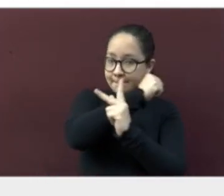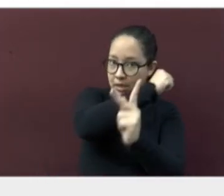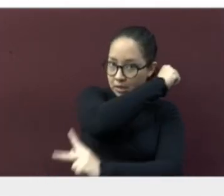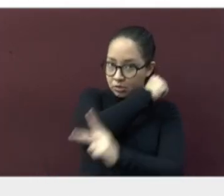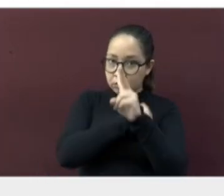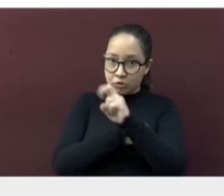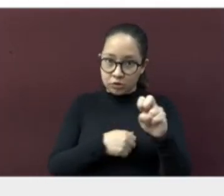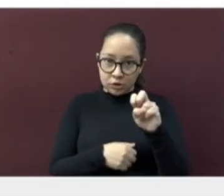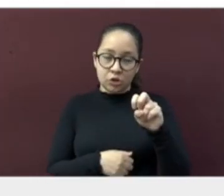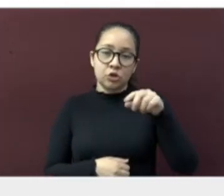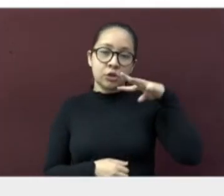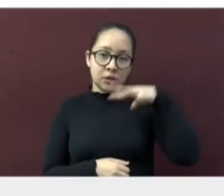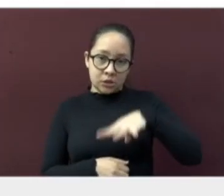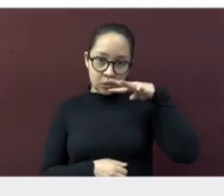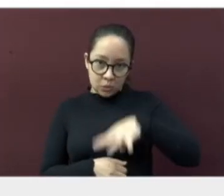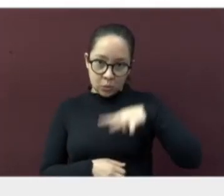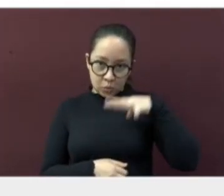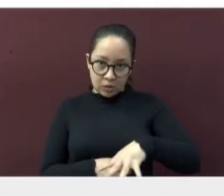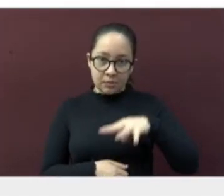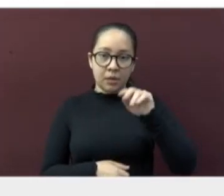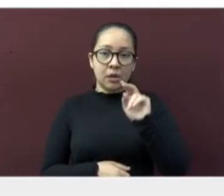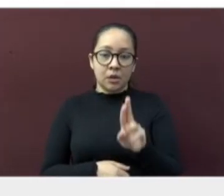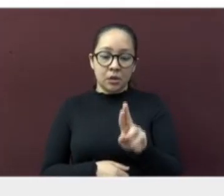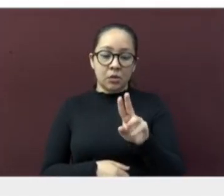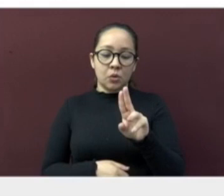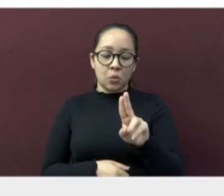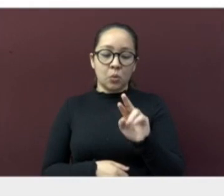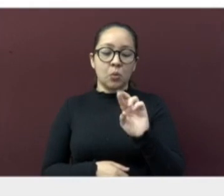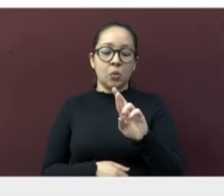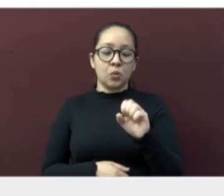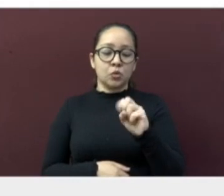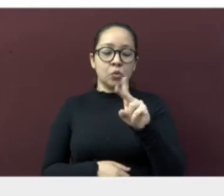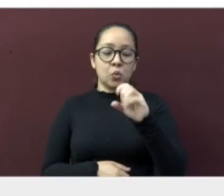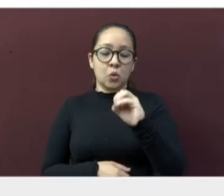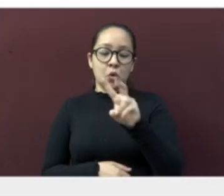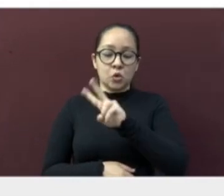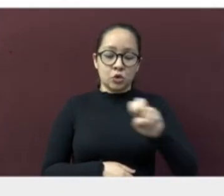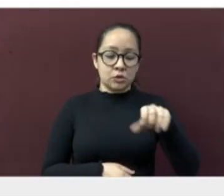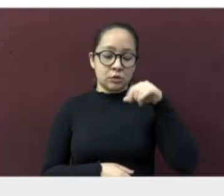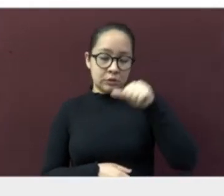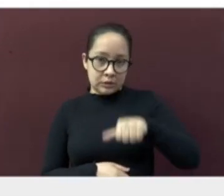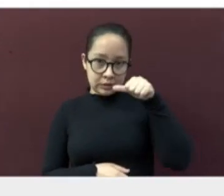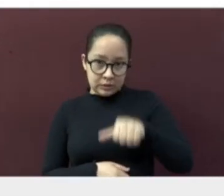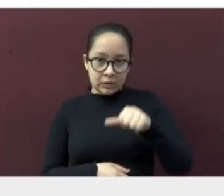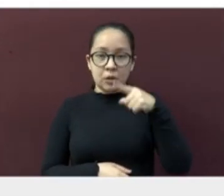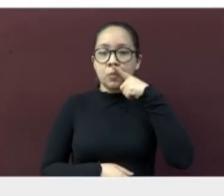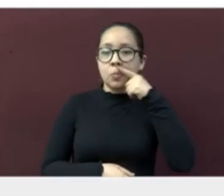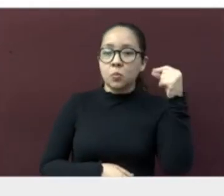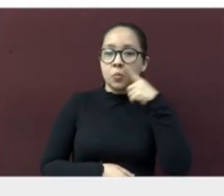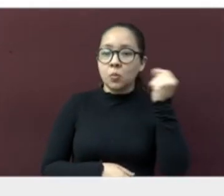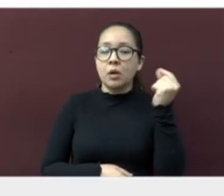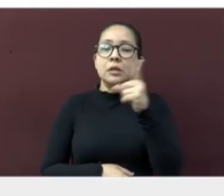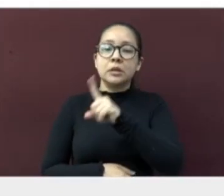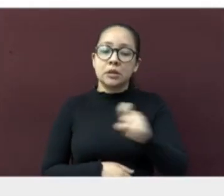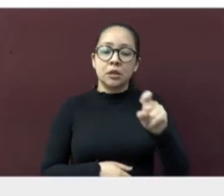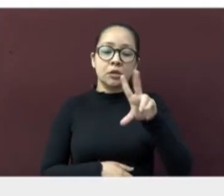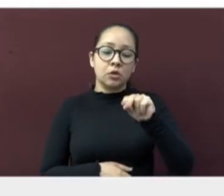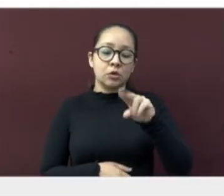con 219 úrsulo galván 216 emiliano zapata